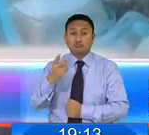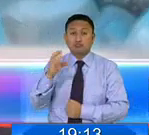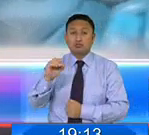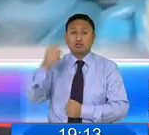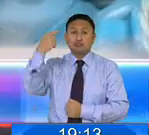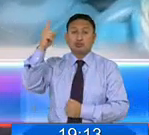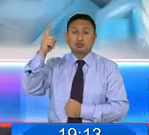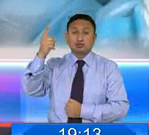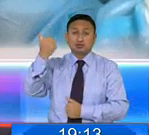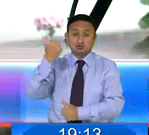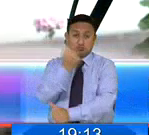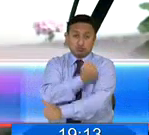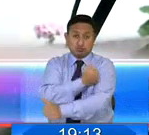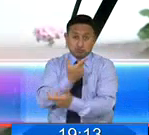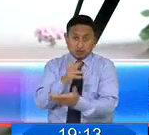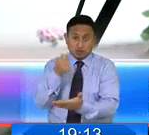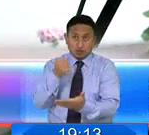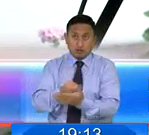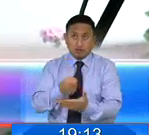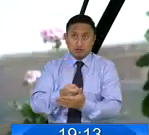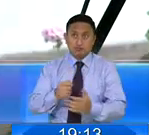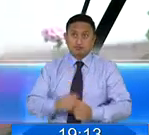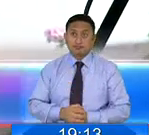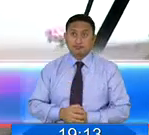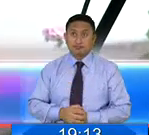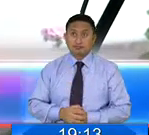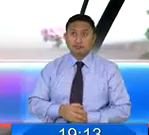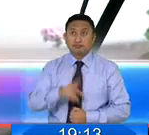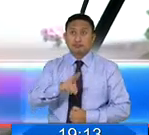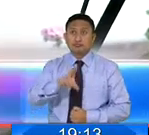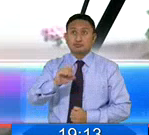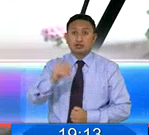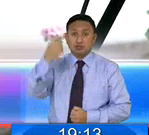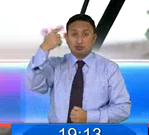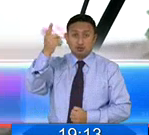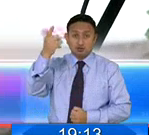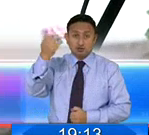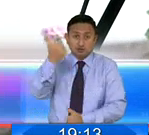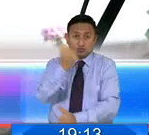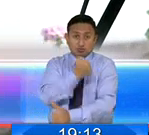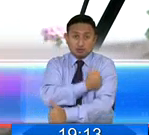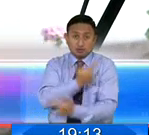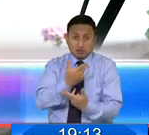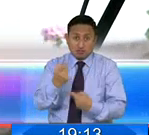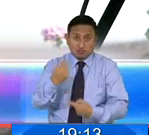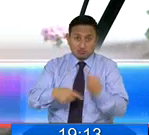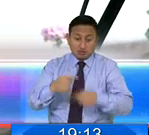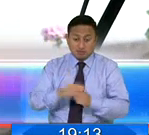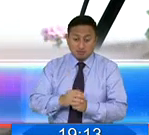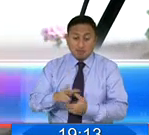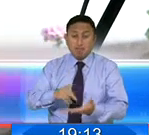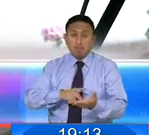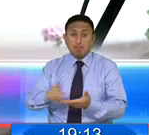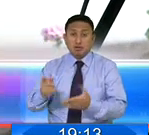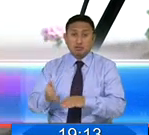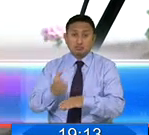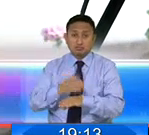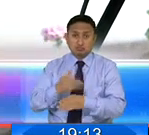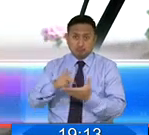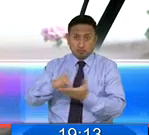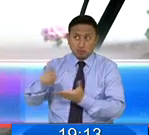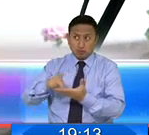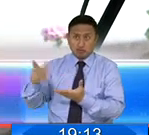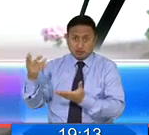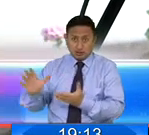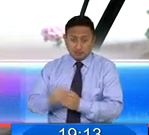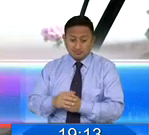millones de vacunas adquiridas. Hay 20 millones de vacunas negociadas y pagos anticipados por esas vacunas. Sin